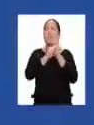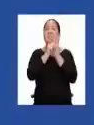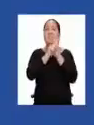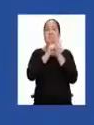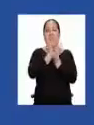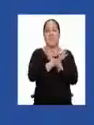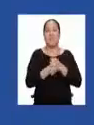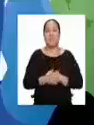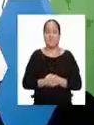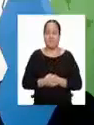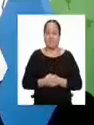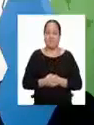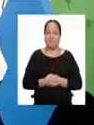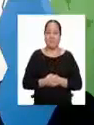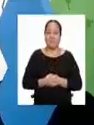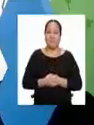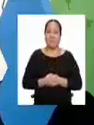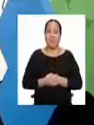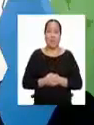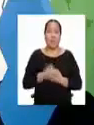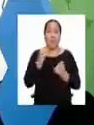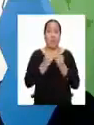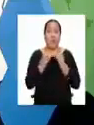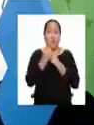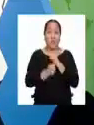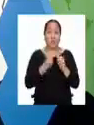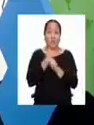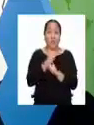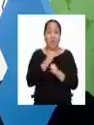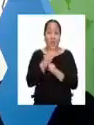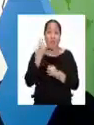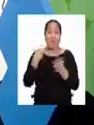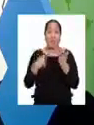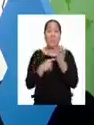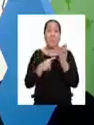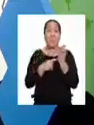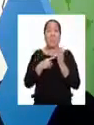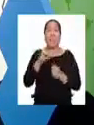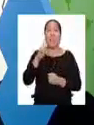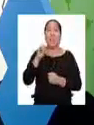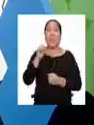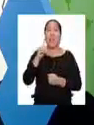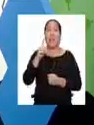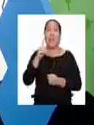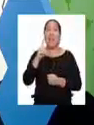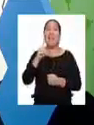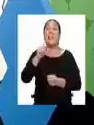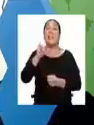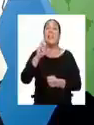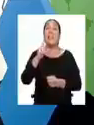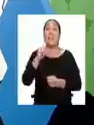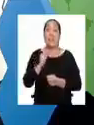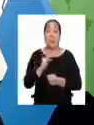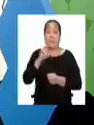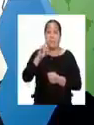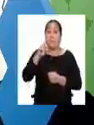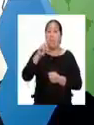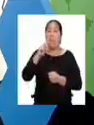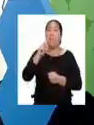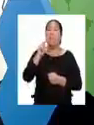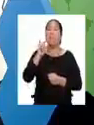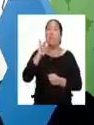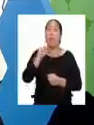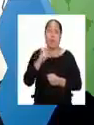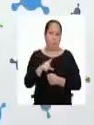video. En los últimos años, la tecnología de realidad virtual ha avanzado muchísimo, sobre todo en el negocio de